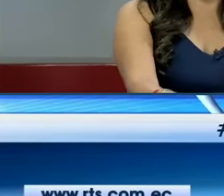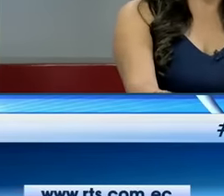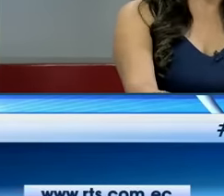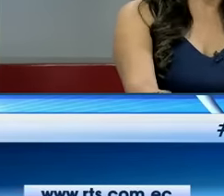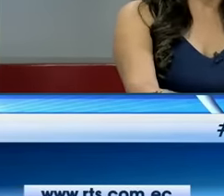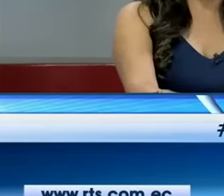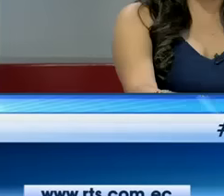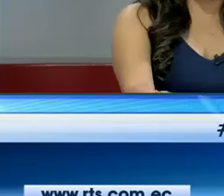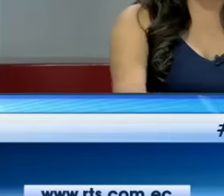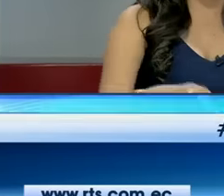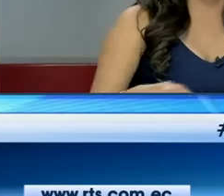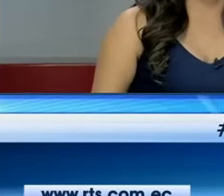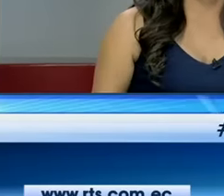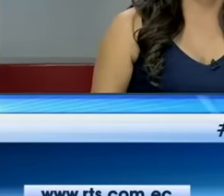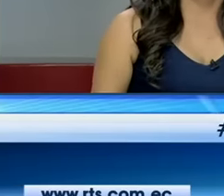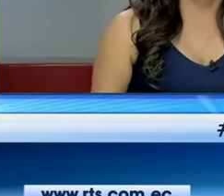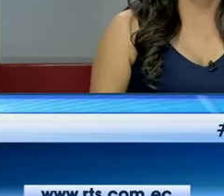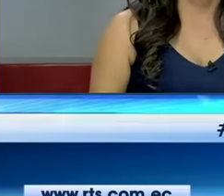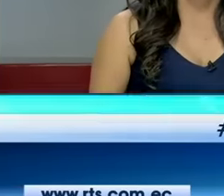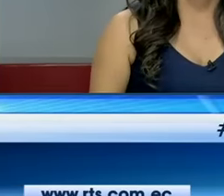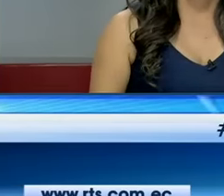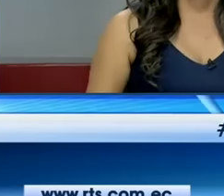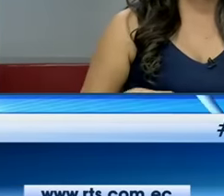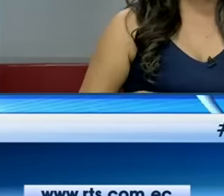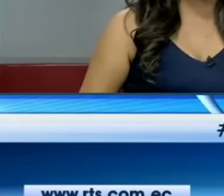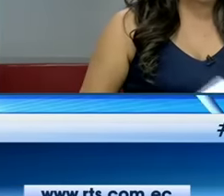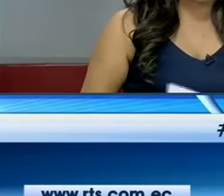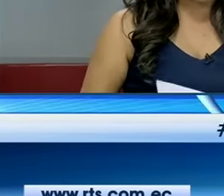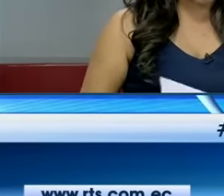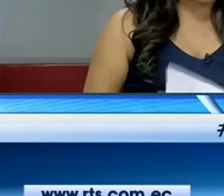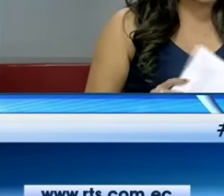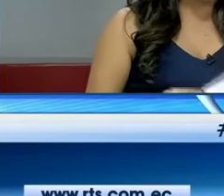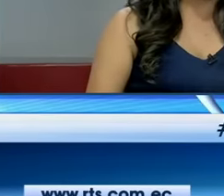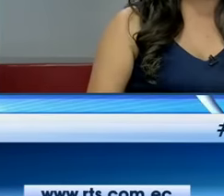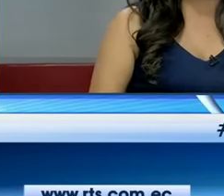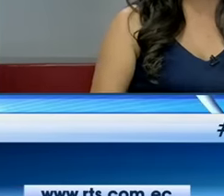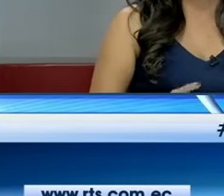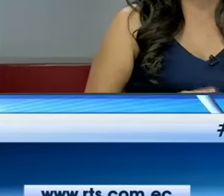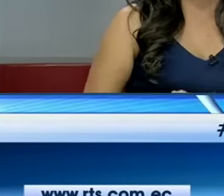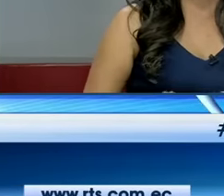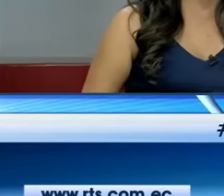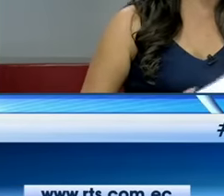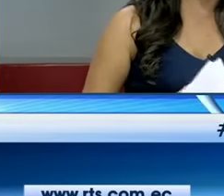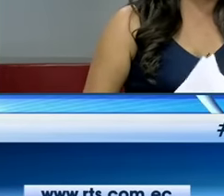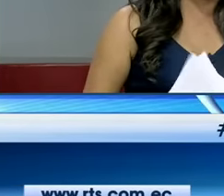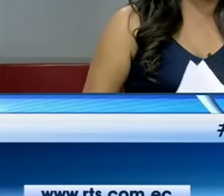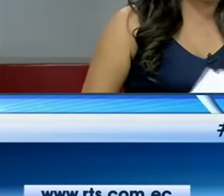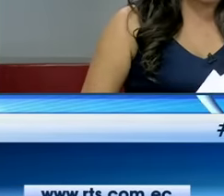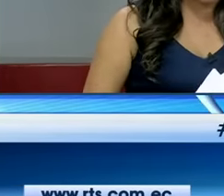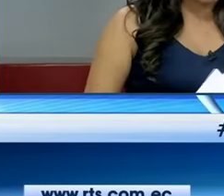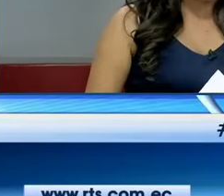qué mercados hay ese incremento? ¿Y en qué mercado? Exactamente. Por supuesto, es importante señalar para que la gente no vaya allá, los otros, ¿no?